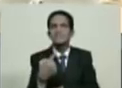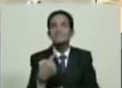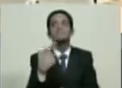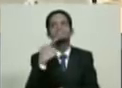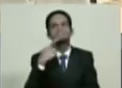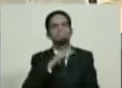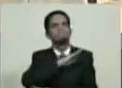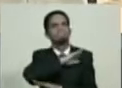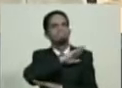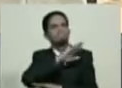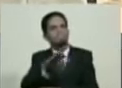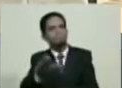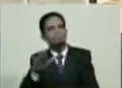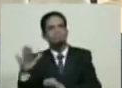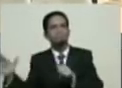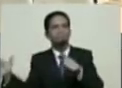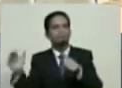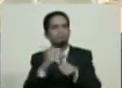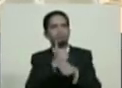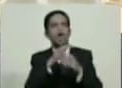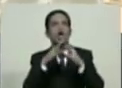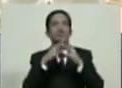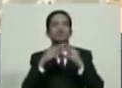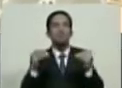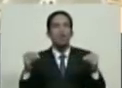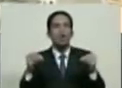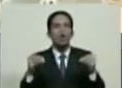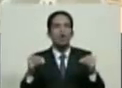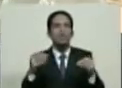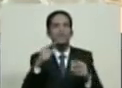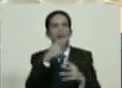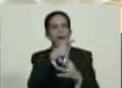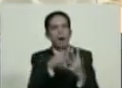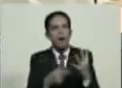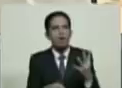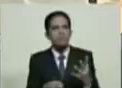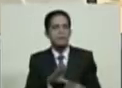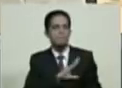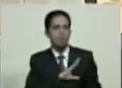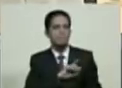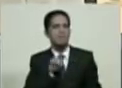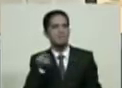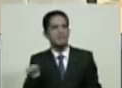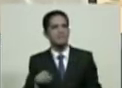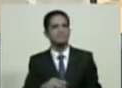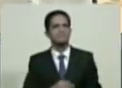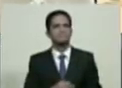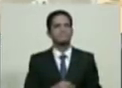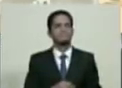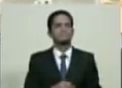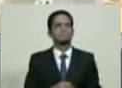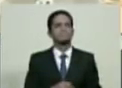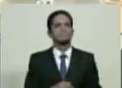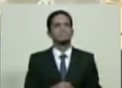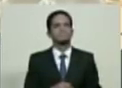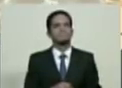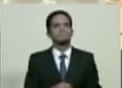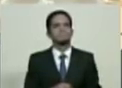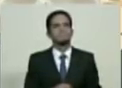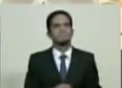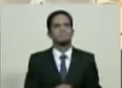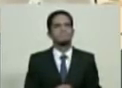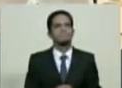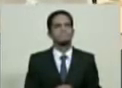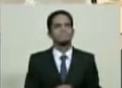de incautación a todos los bienes y todas las propiedades a través de una investigación patrimonial que se haga a los